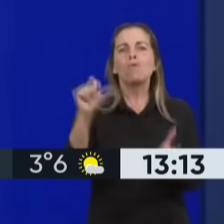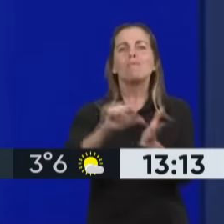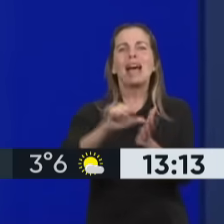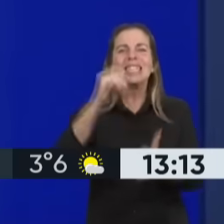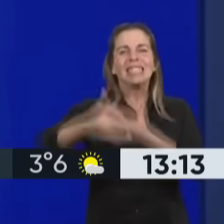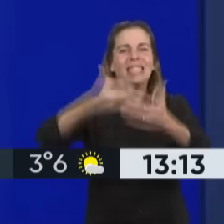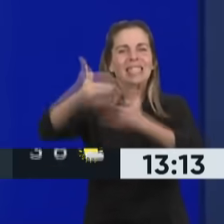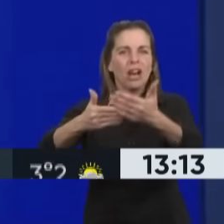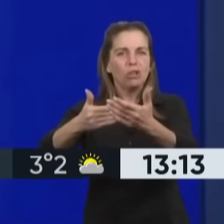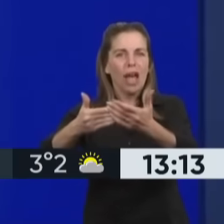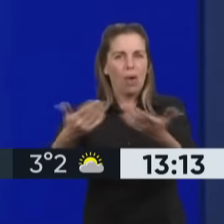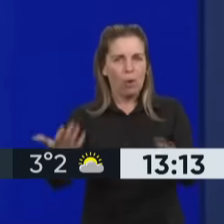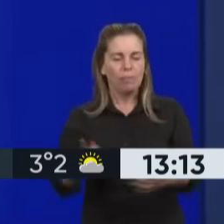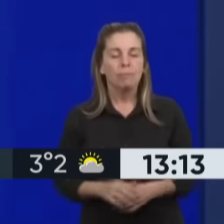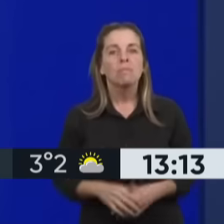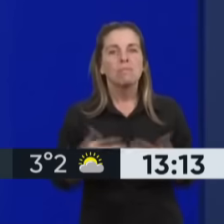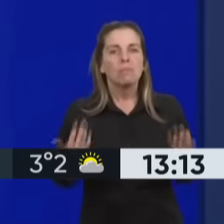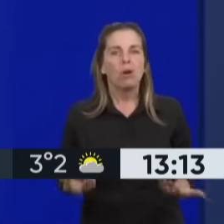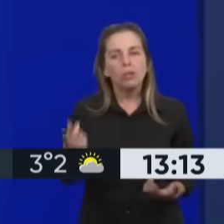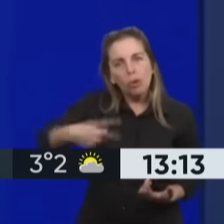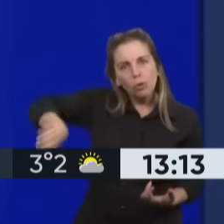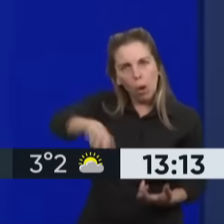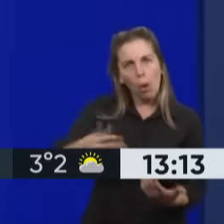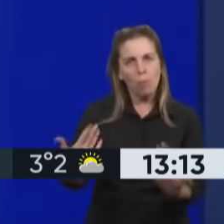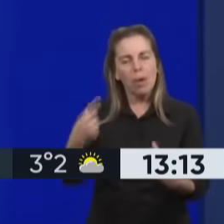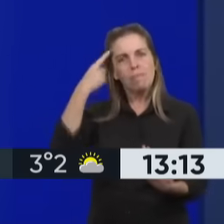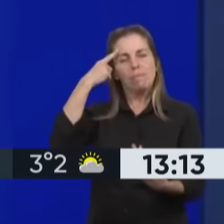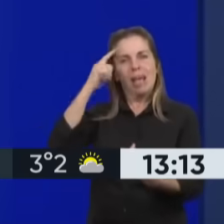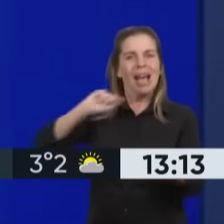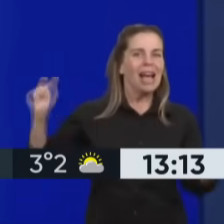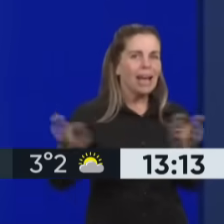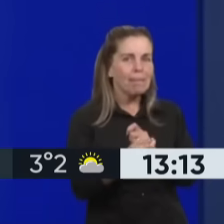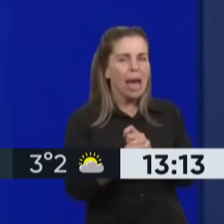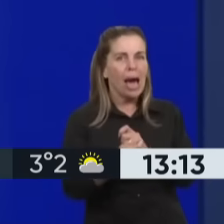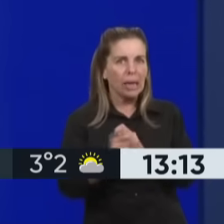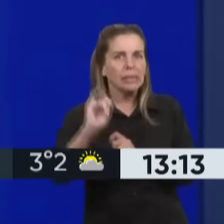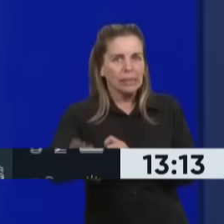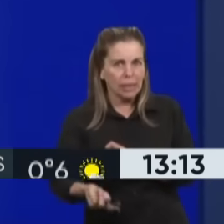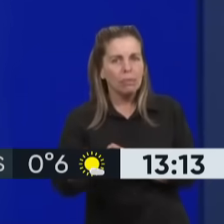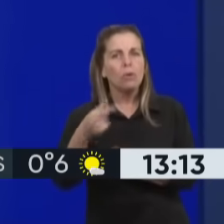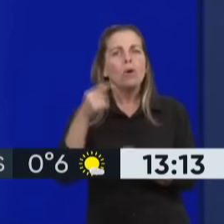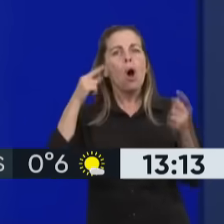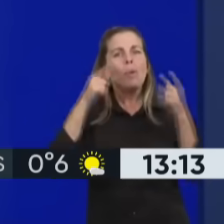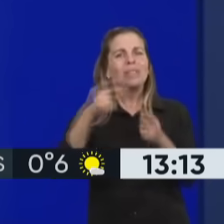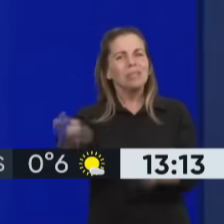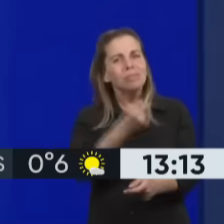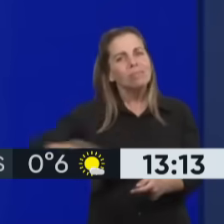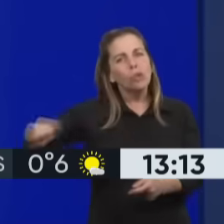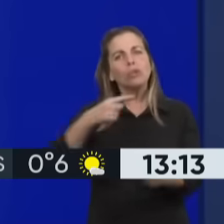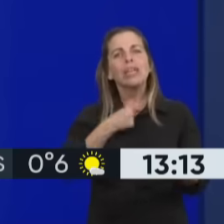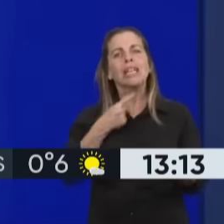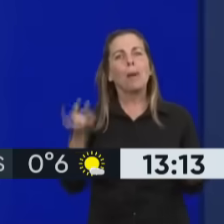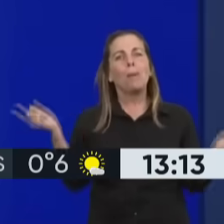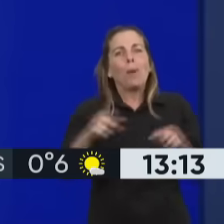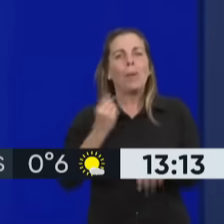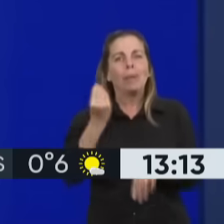próspera y grande. Por eso son capaces de transformar el paraíso en un infierno con tal de volver. Por eso digo que no es